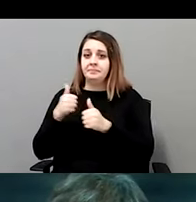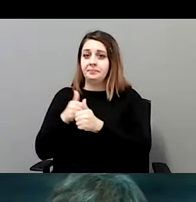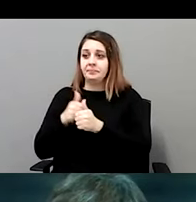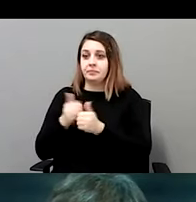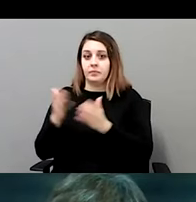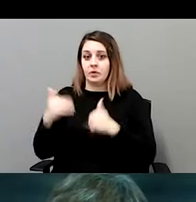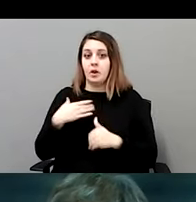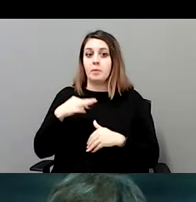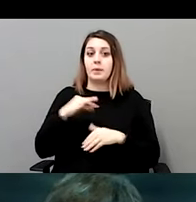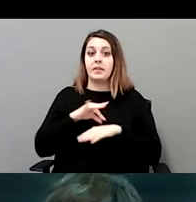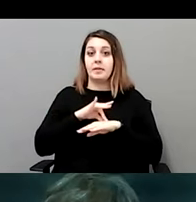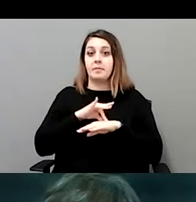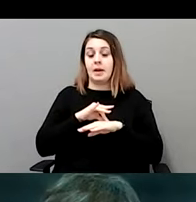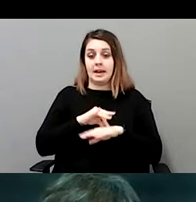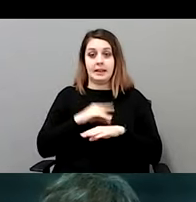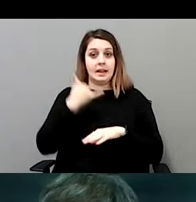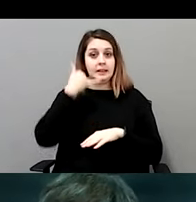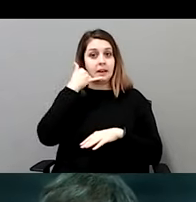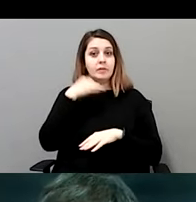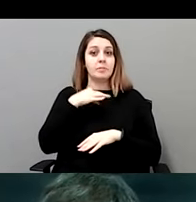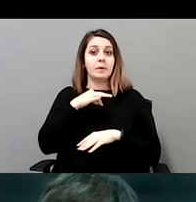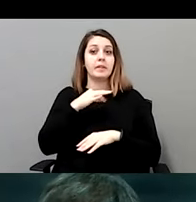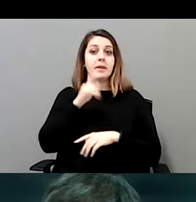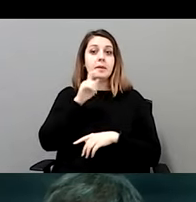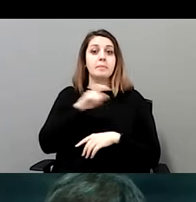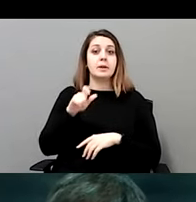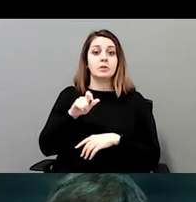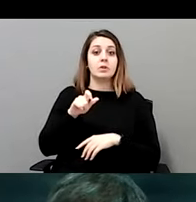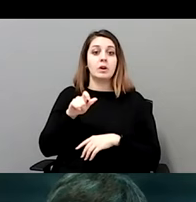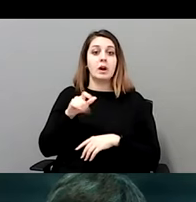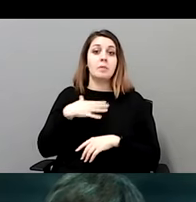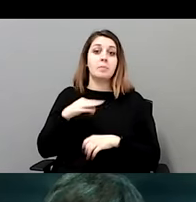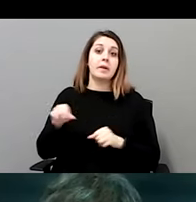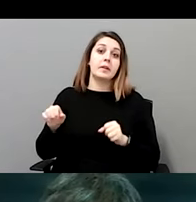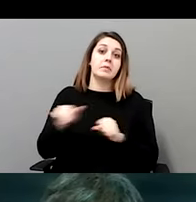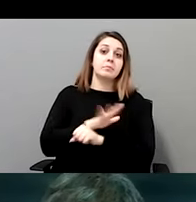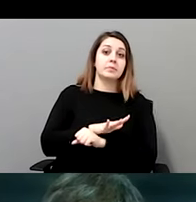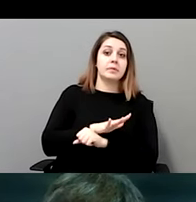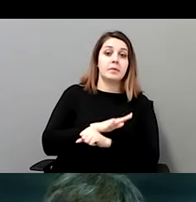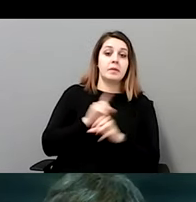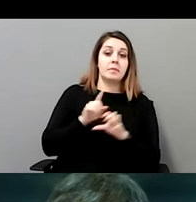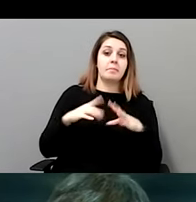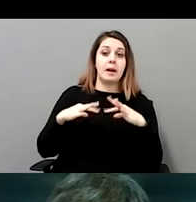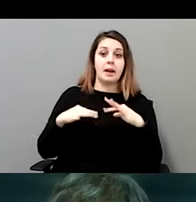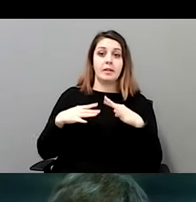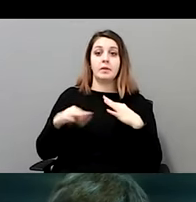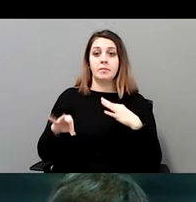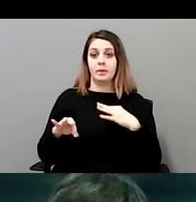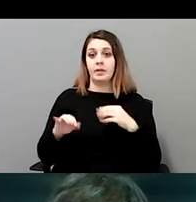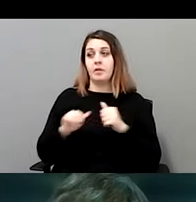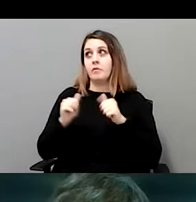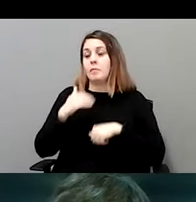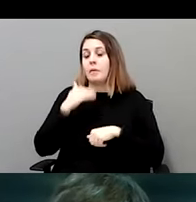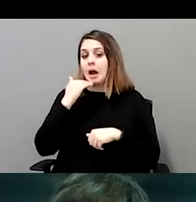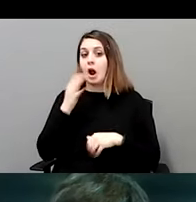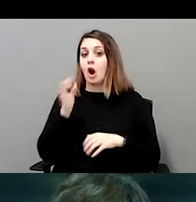agenda telefónica teléfonos de gente que me puede cubrir esas vacaciones, de algún modo. O